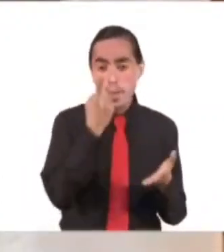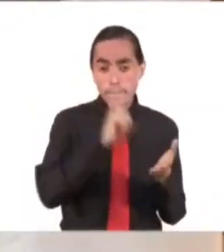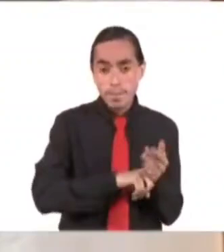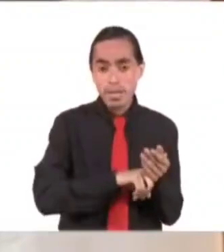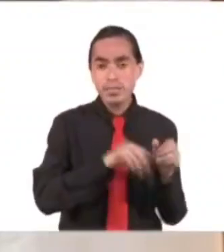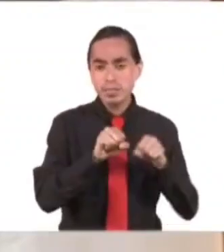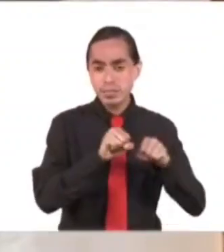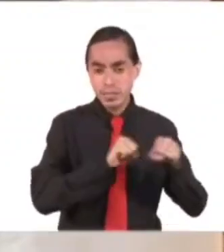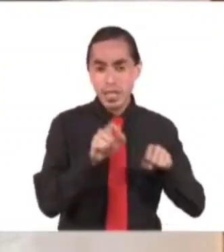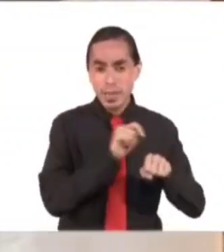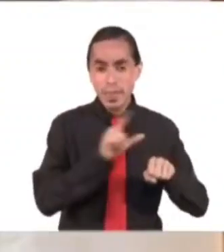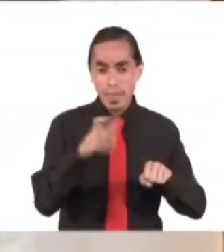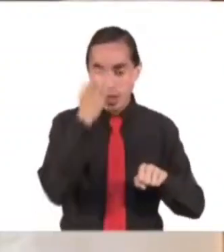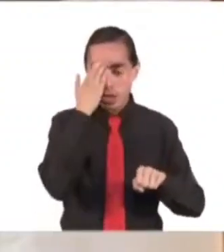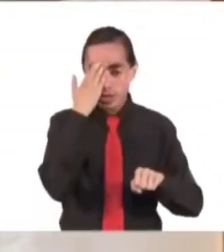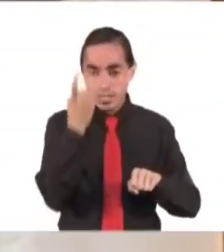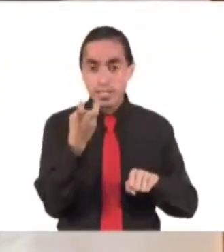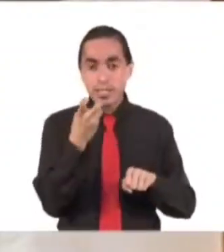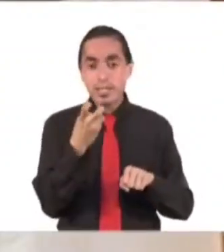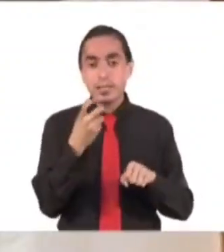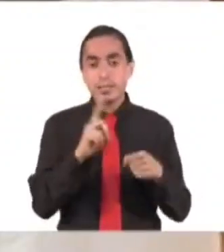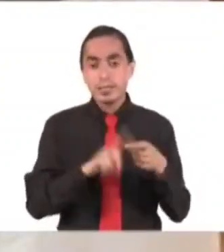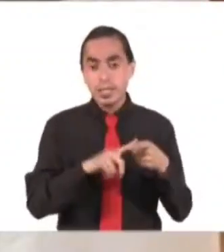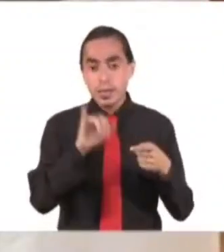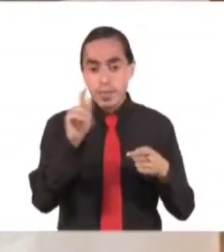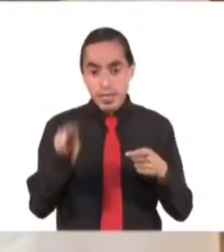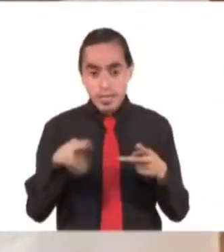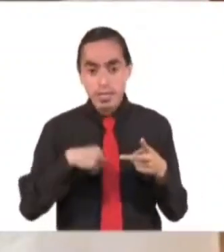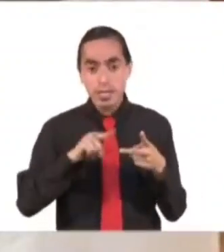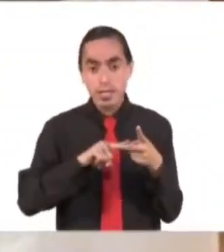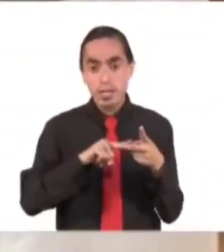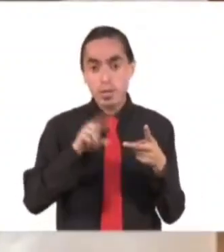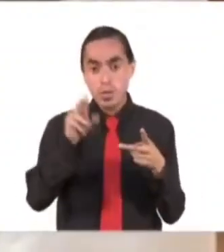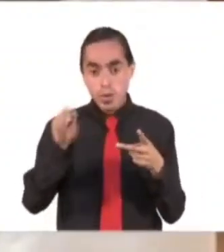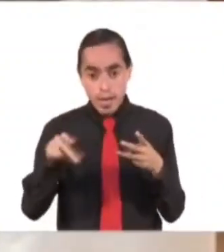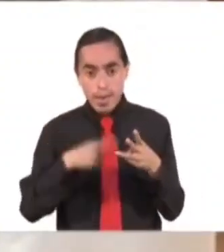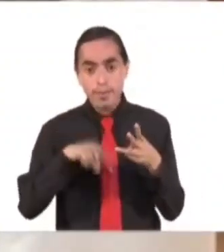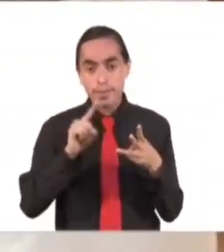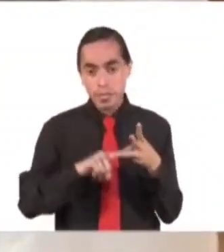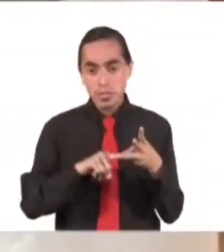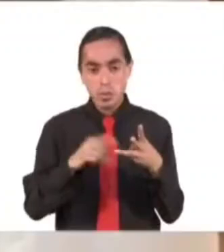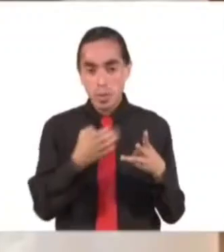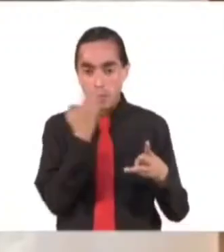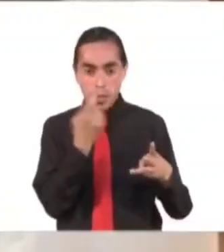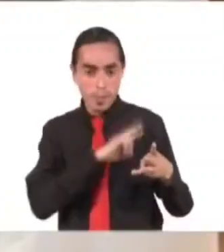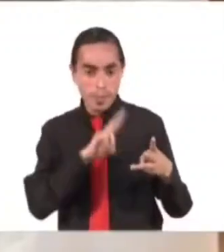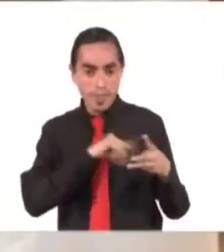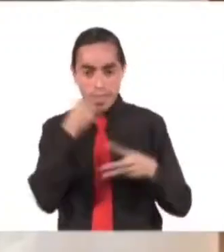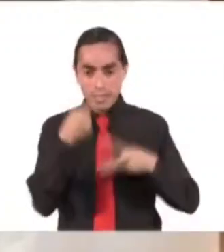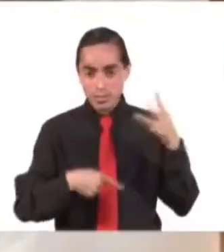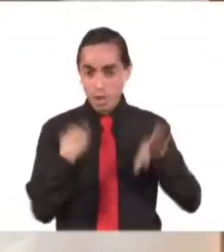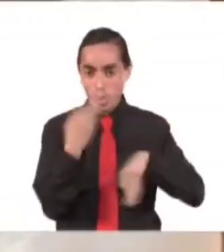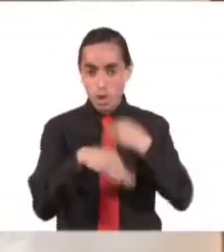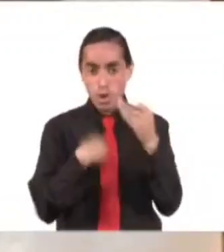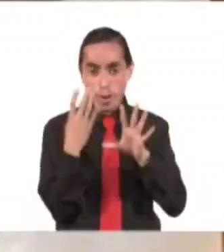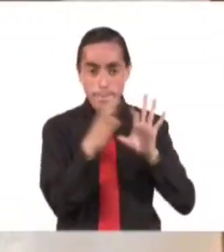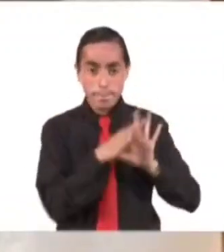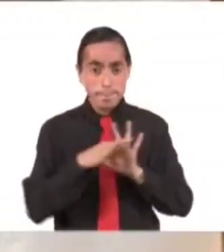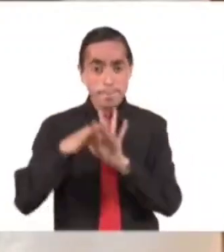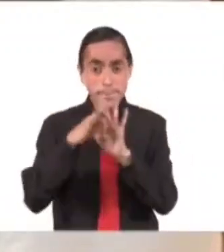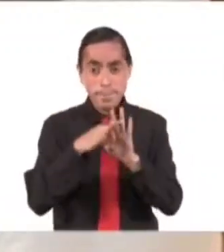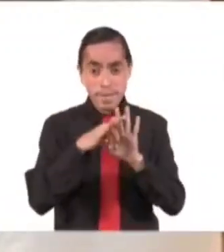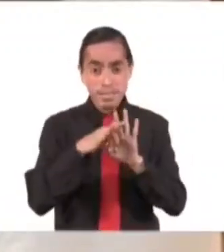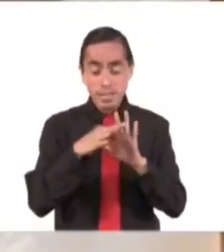POLI, de la UNAM, fundamentalmente de la UAM, y hay uno también privado, se unieran para trabajar de manera conjunta, que nunca habían